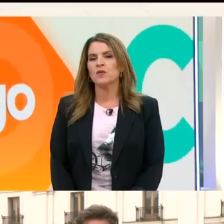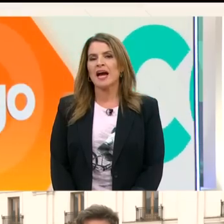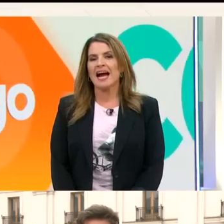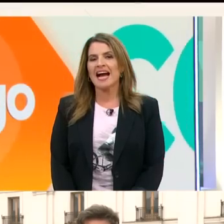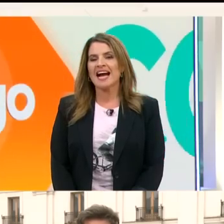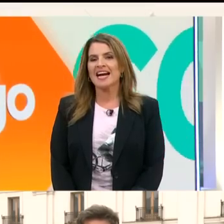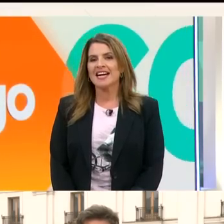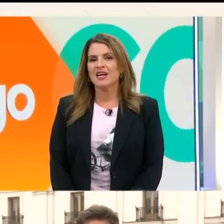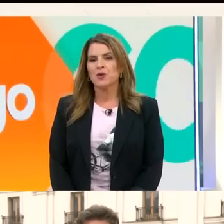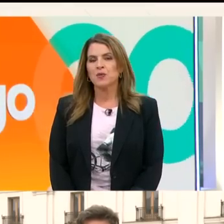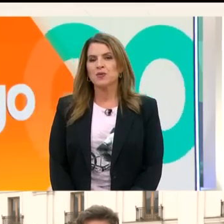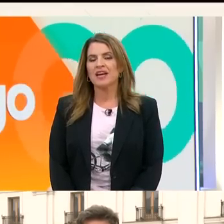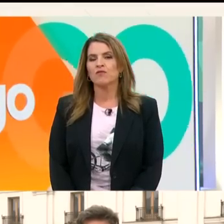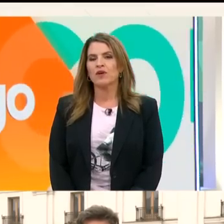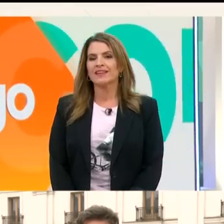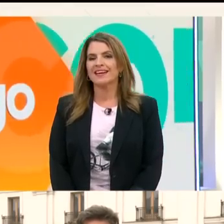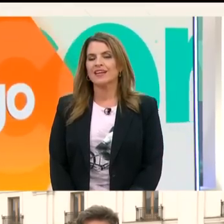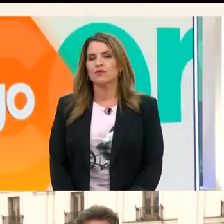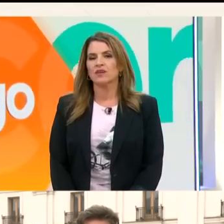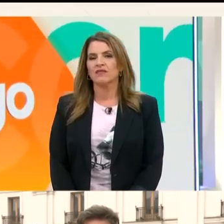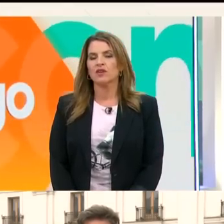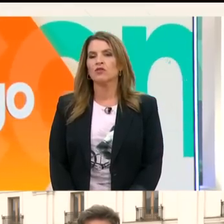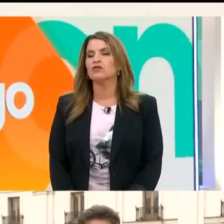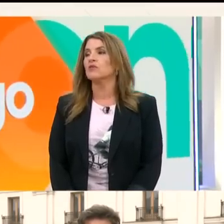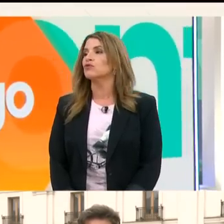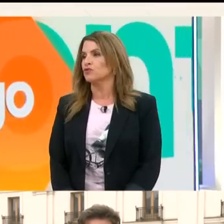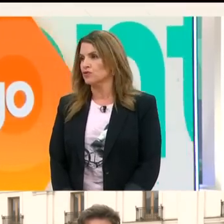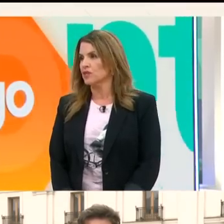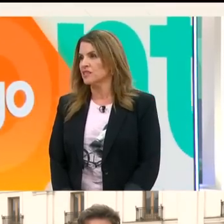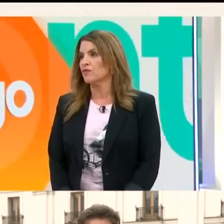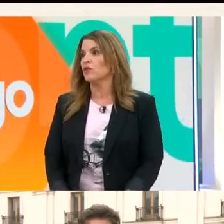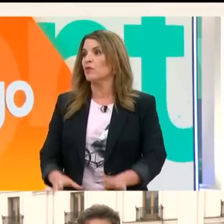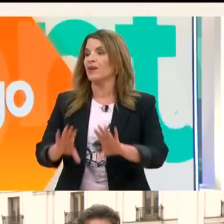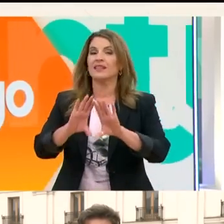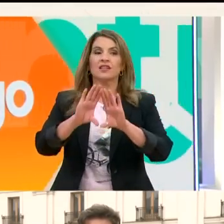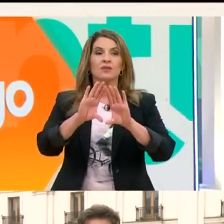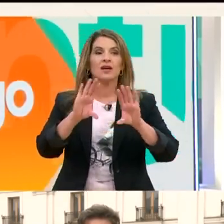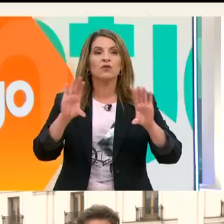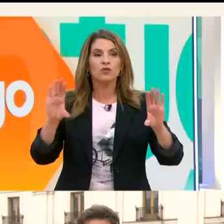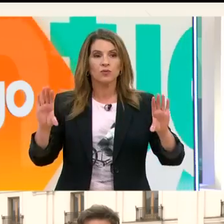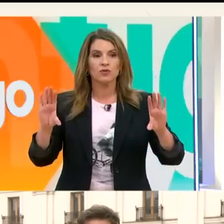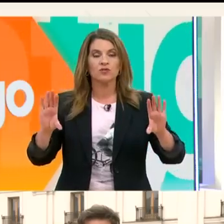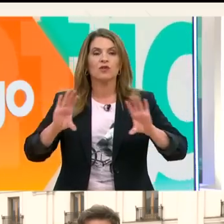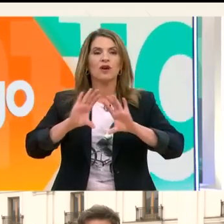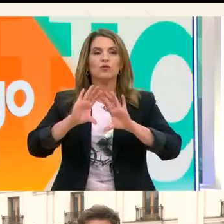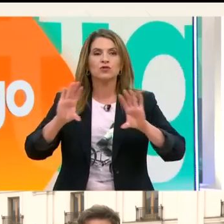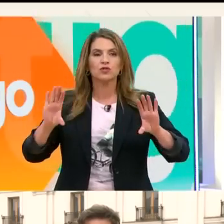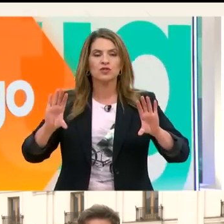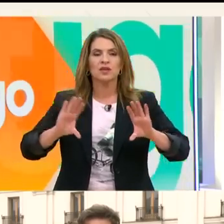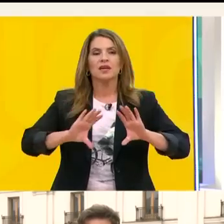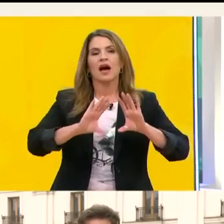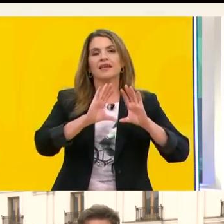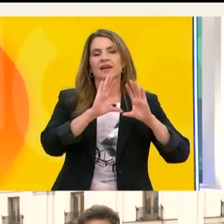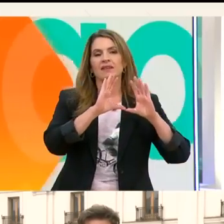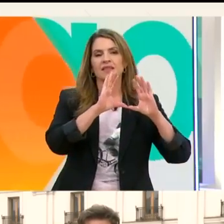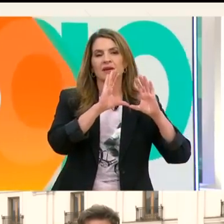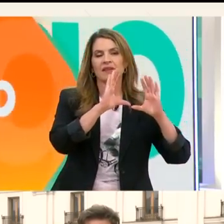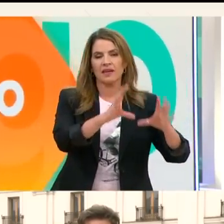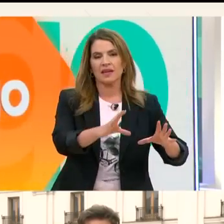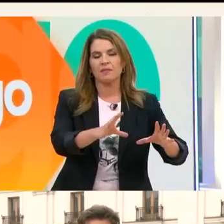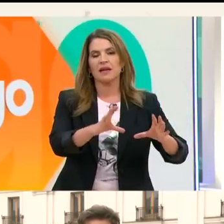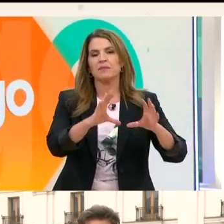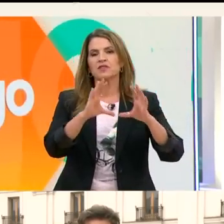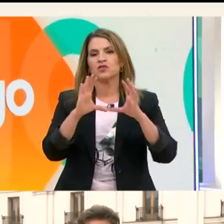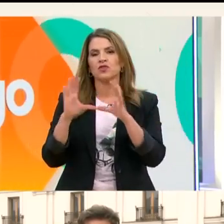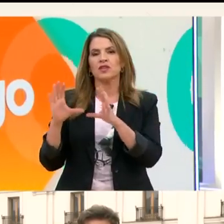fue una revuelta que tuvo que ver con los abusos. Ese fue como el denominador común. Contra los abusos, ahí estaba el tema